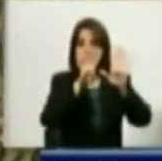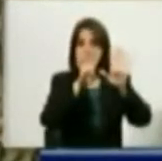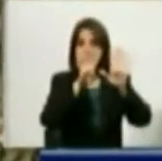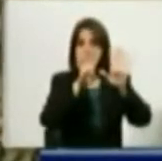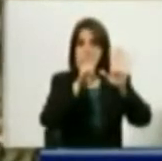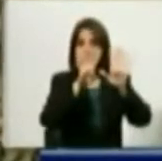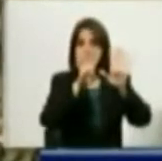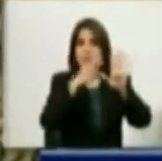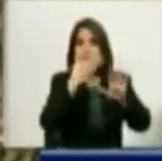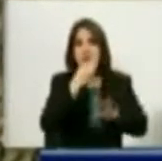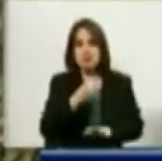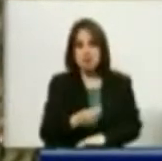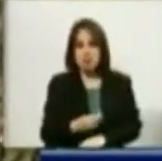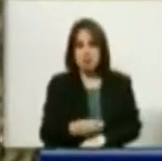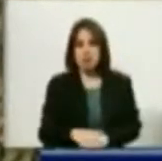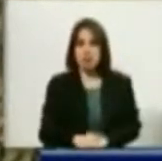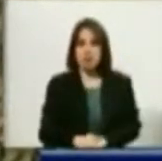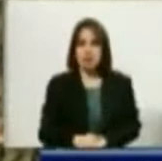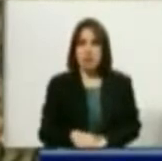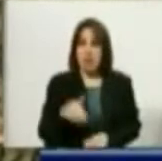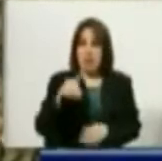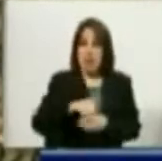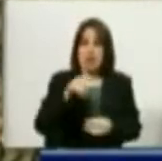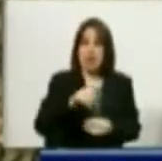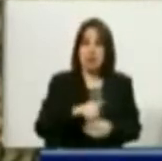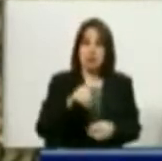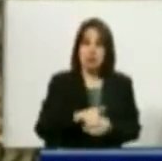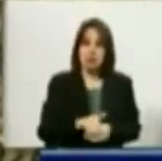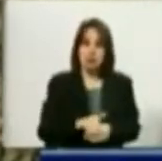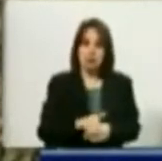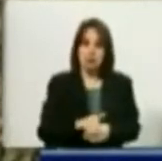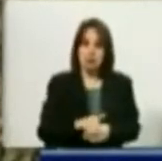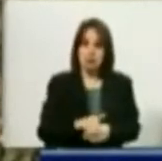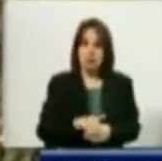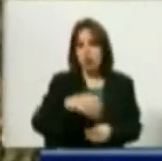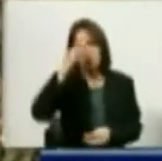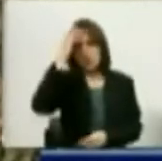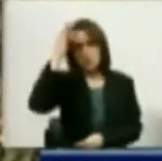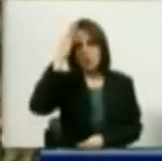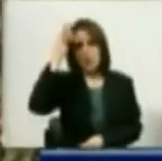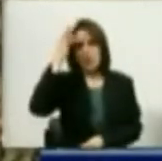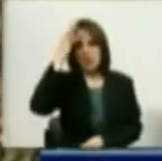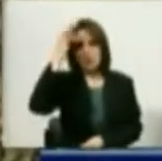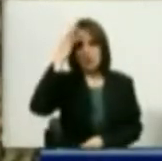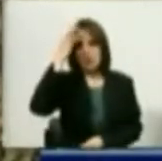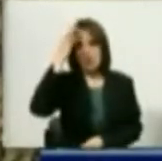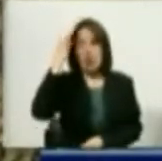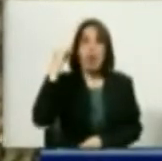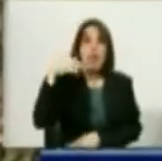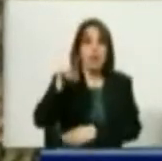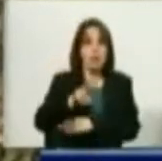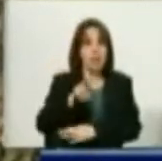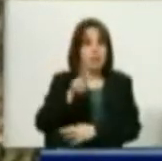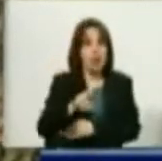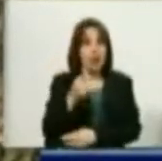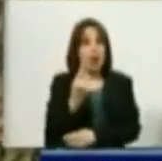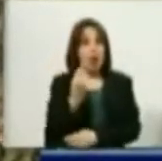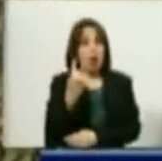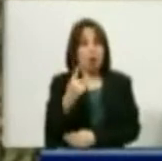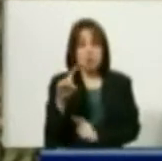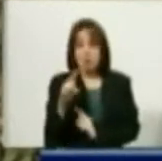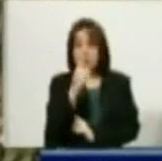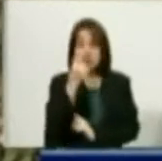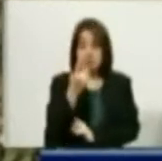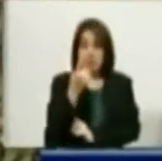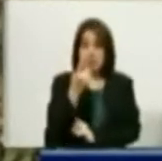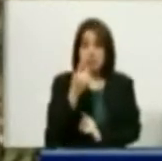diciembre elecciones a concejales embargas once principales